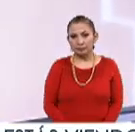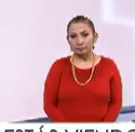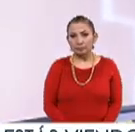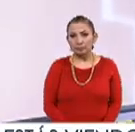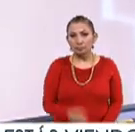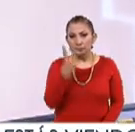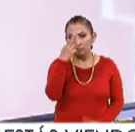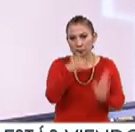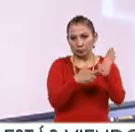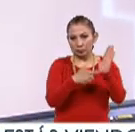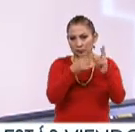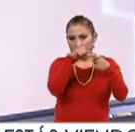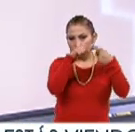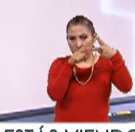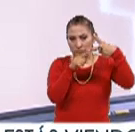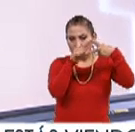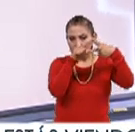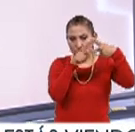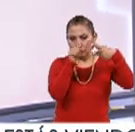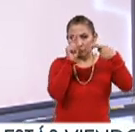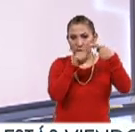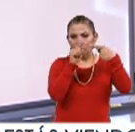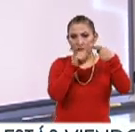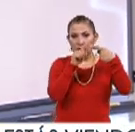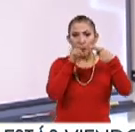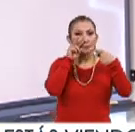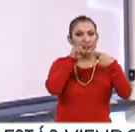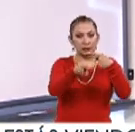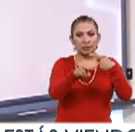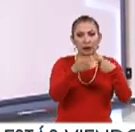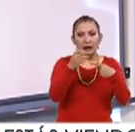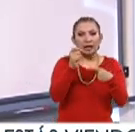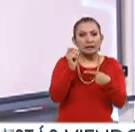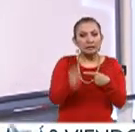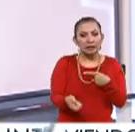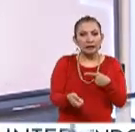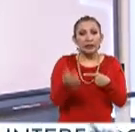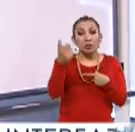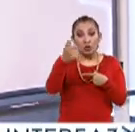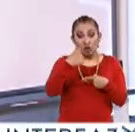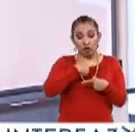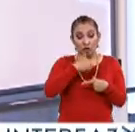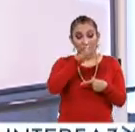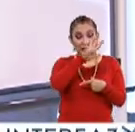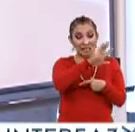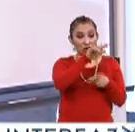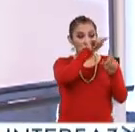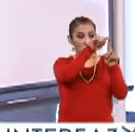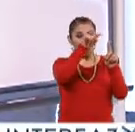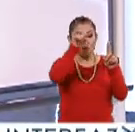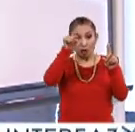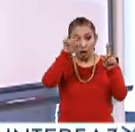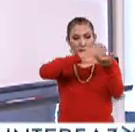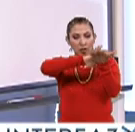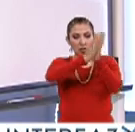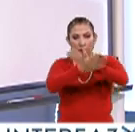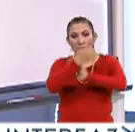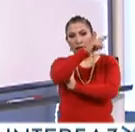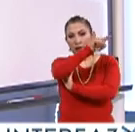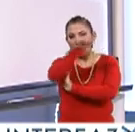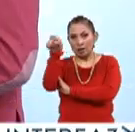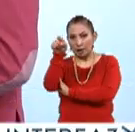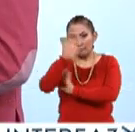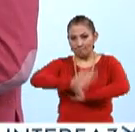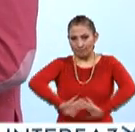tenemos dos reglitas básicas. Una de ellas ya la vimos implícitamente, que es cada vez que yo tenga cinco puntos, los puedo convertir en una